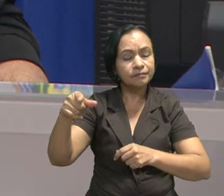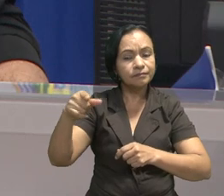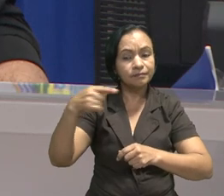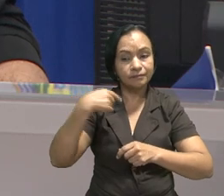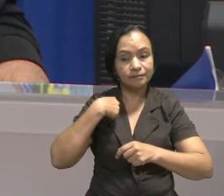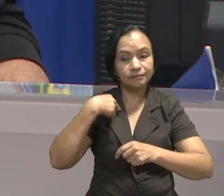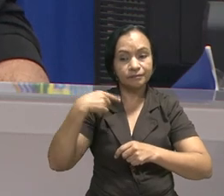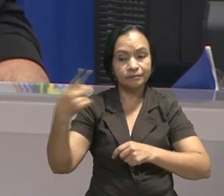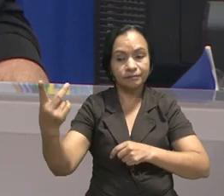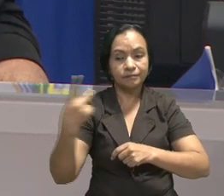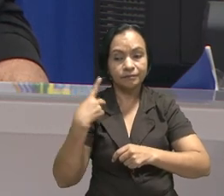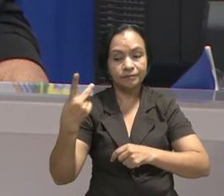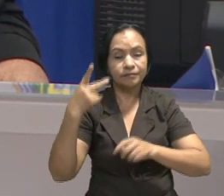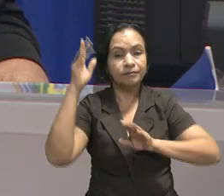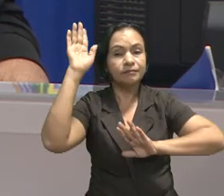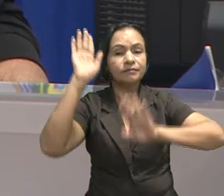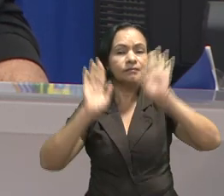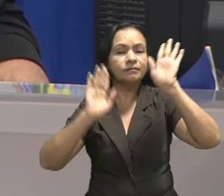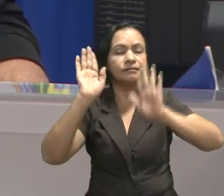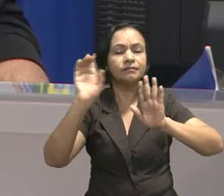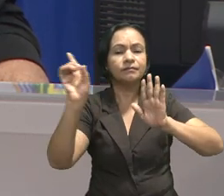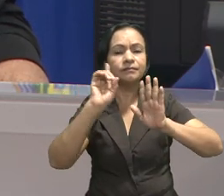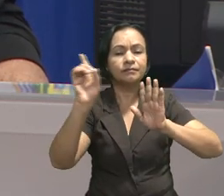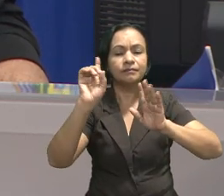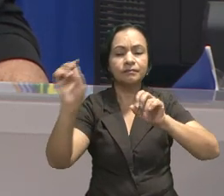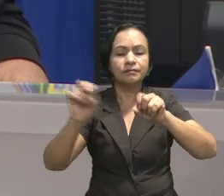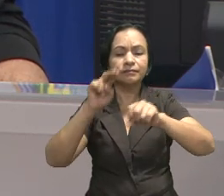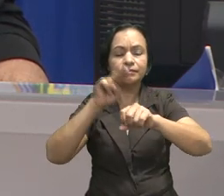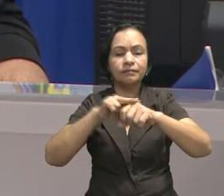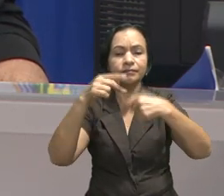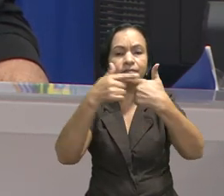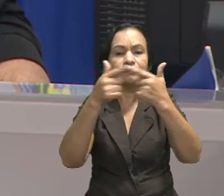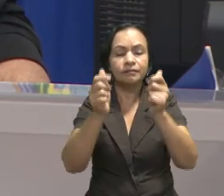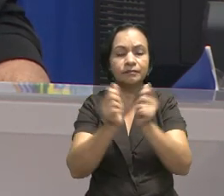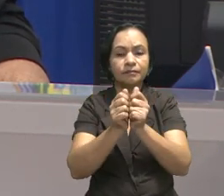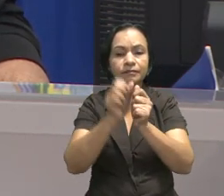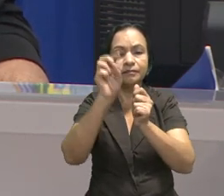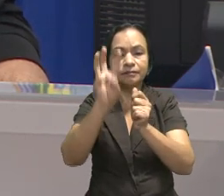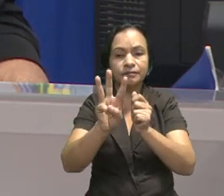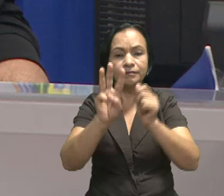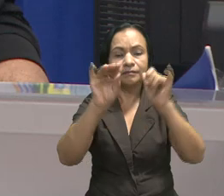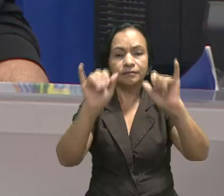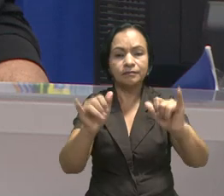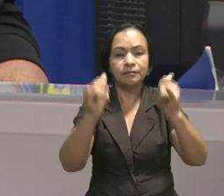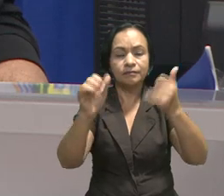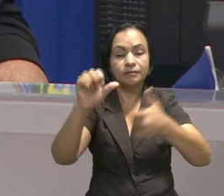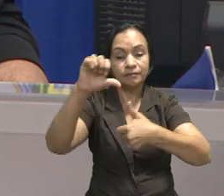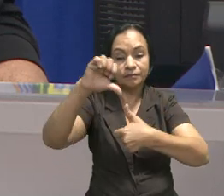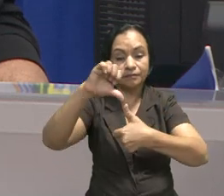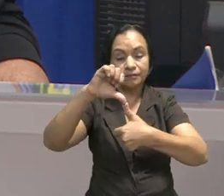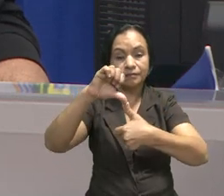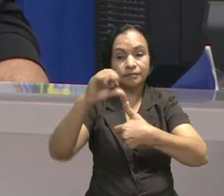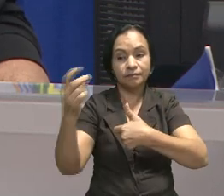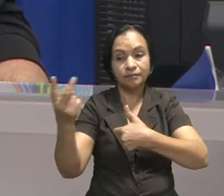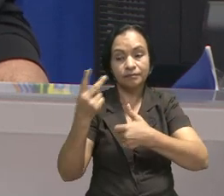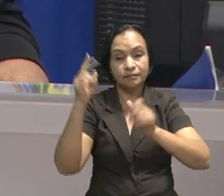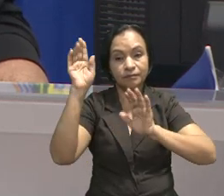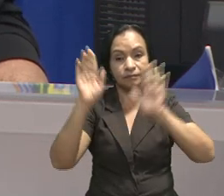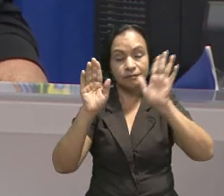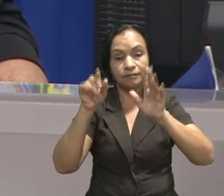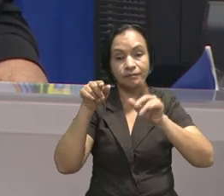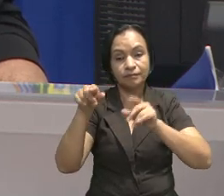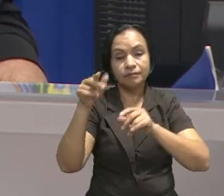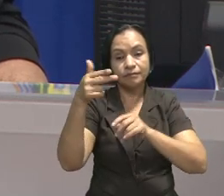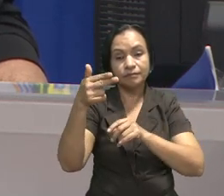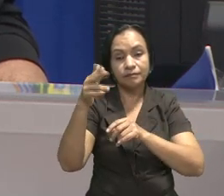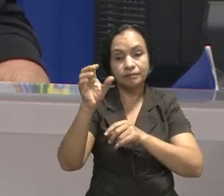participamos en la selección nacional en los terceros Juegos Centroamericanos. Chocorrón